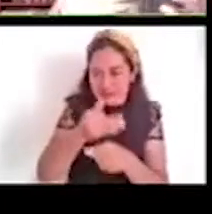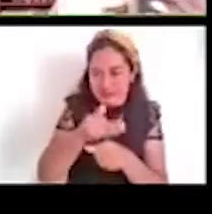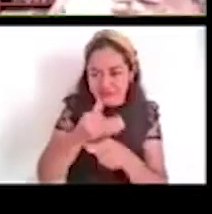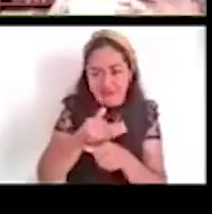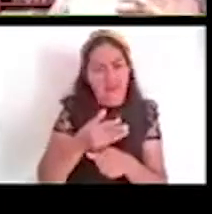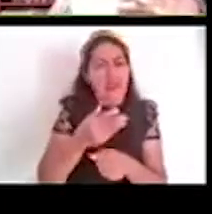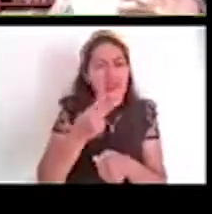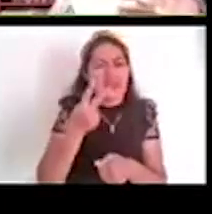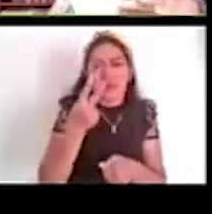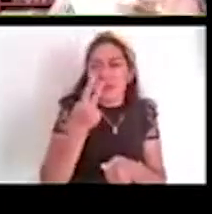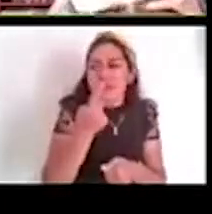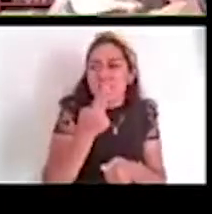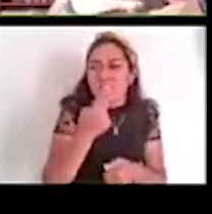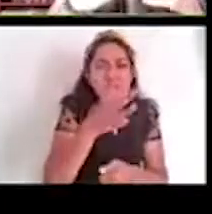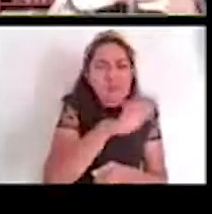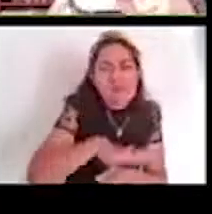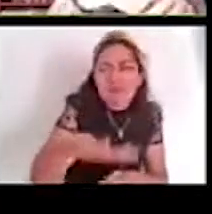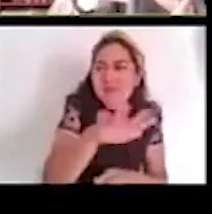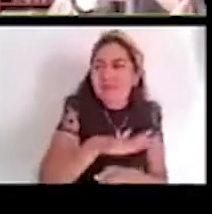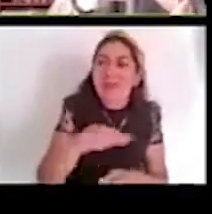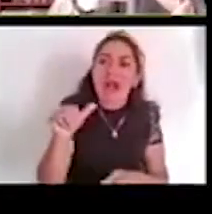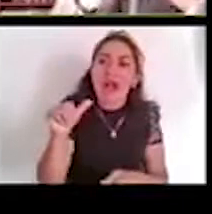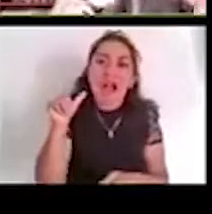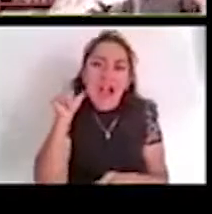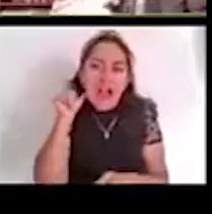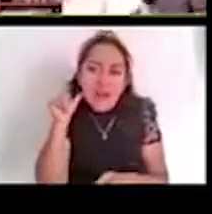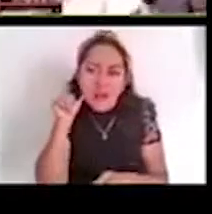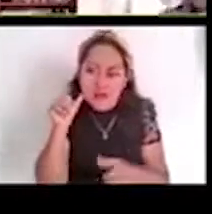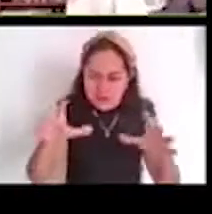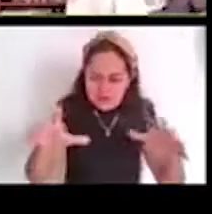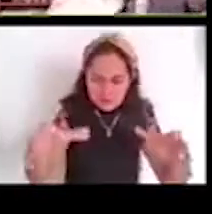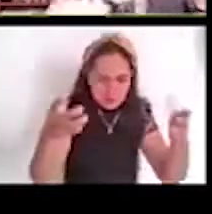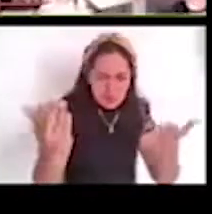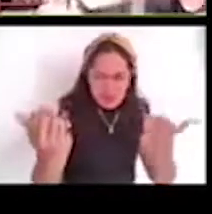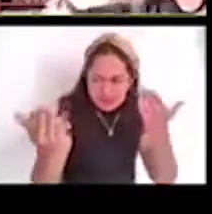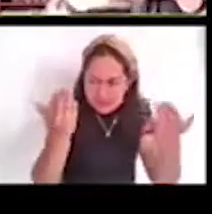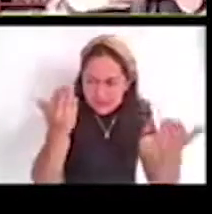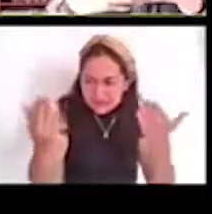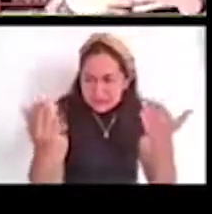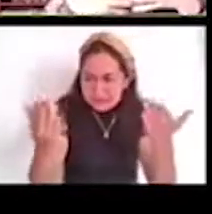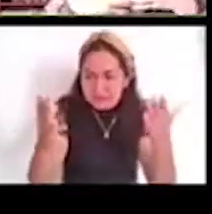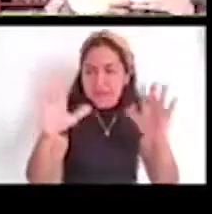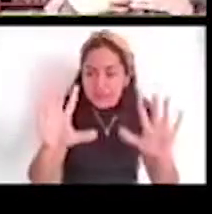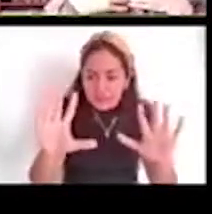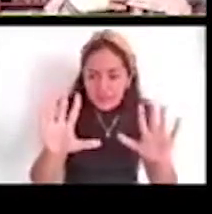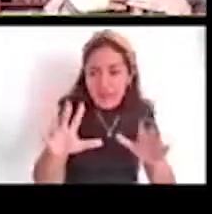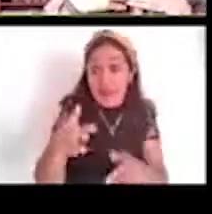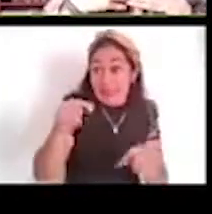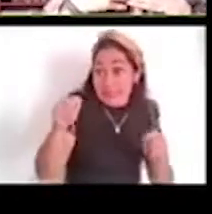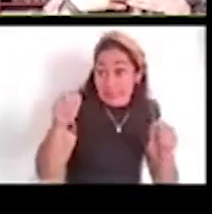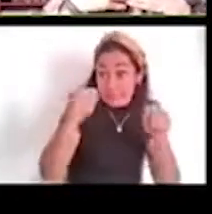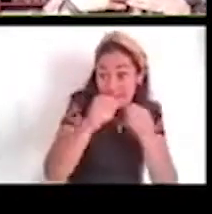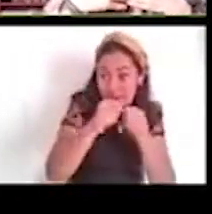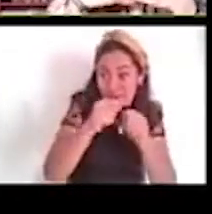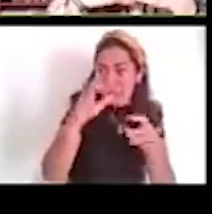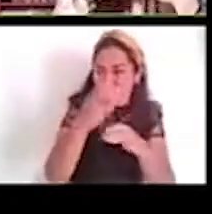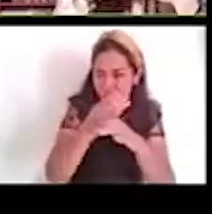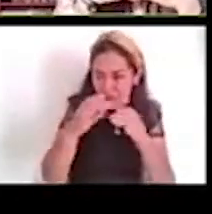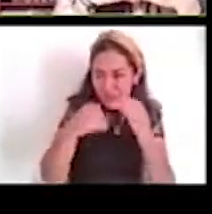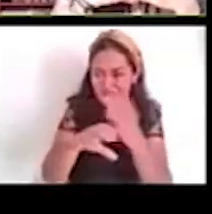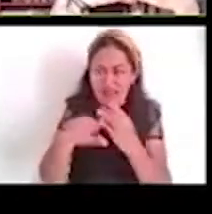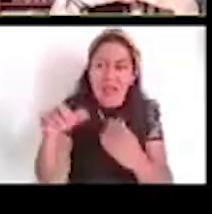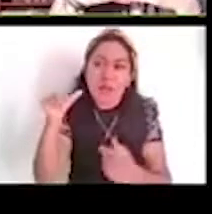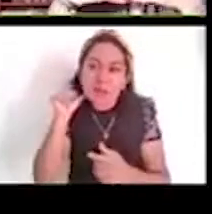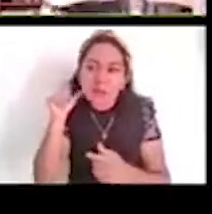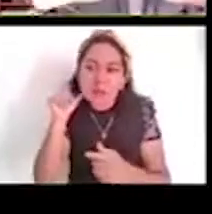de Azcapotzalco y la hipótesis de que trajeron completo el Templo Mayor de Azcapotzalco.